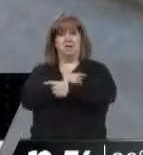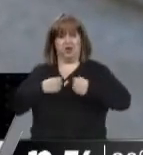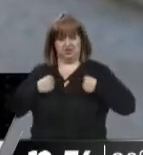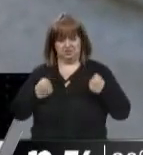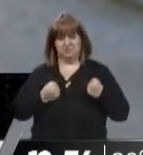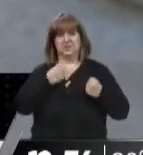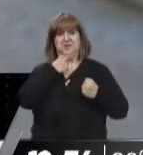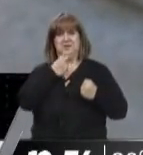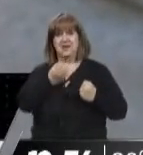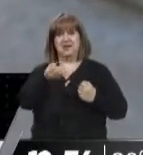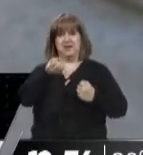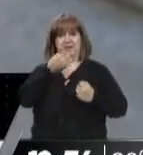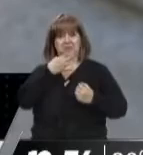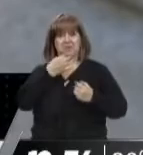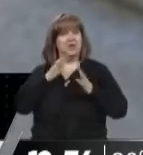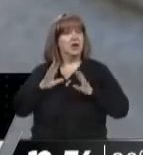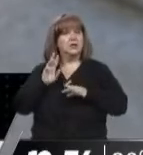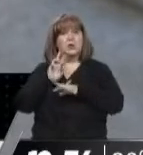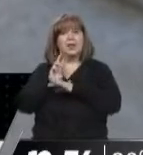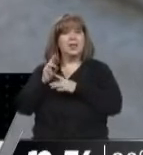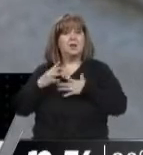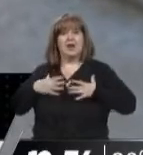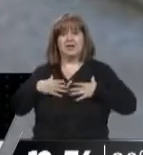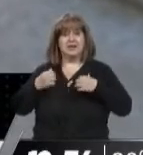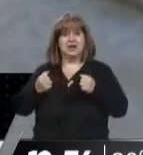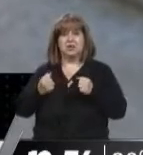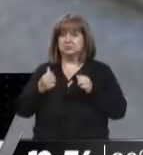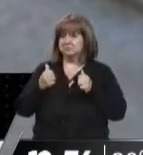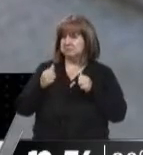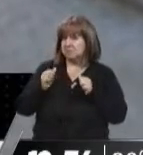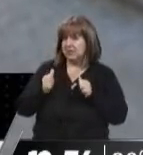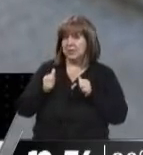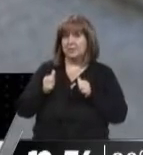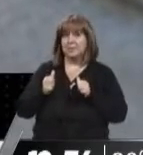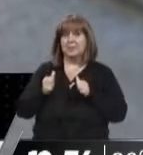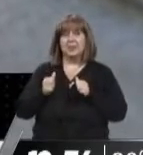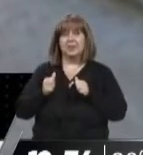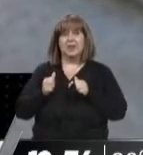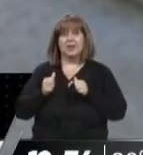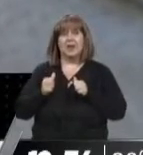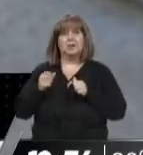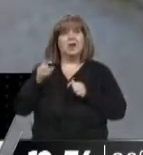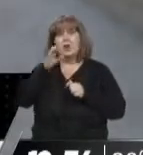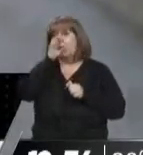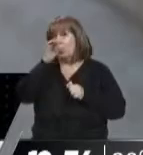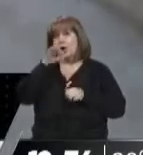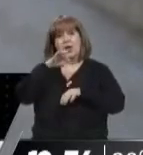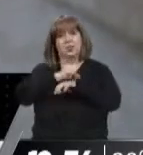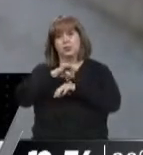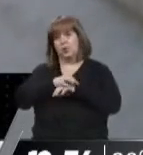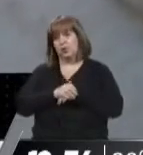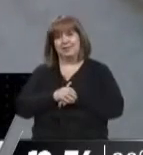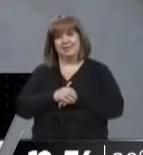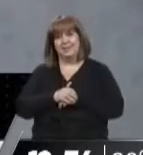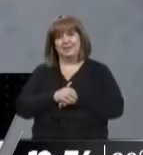Suplementos, vitamínicos, él se cuidaba mucho. Lo que sí era terco para ir al médico. Hasta antes de